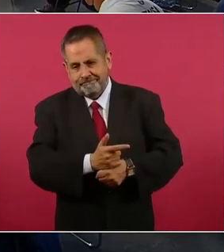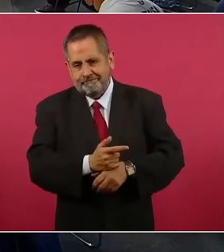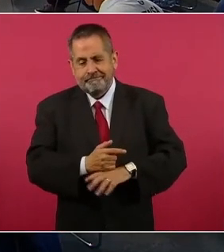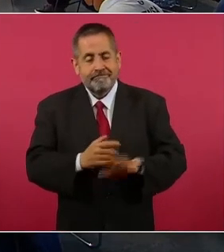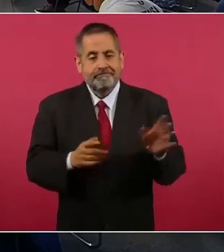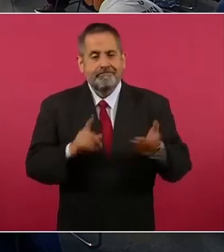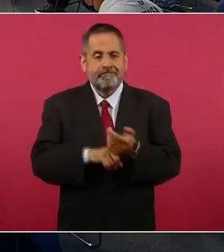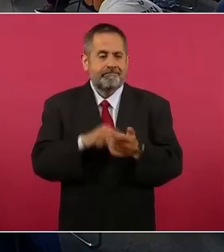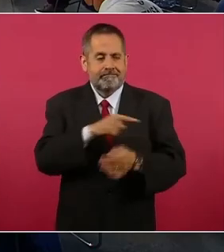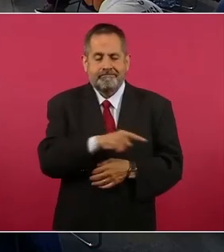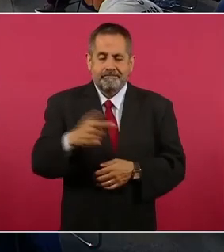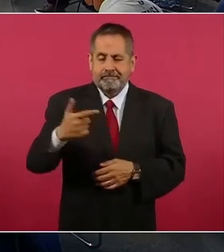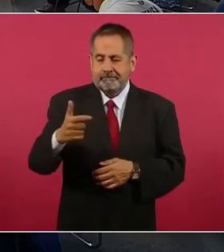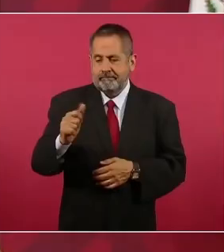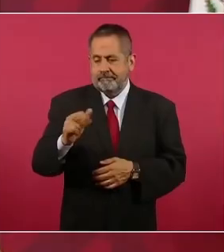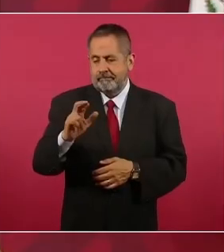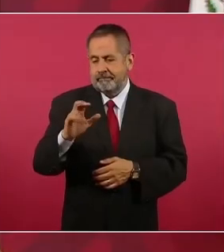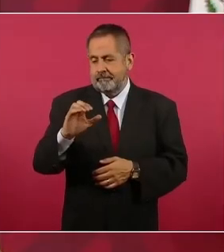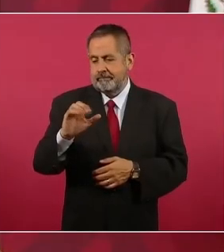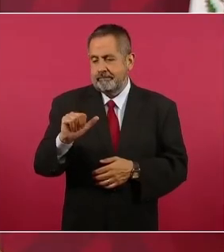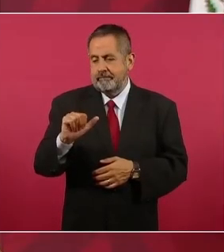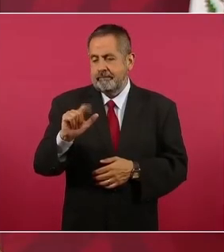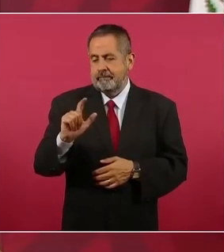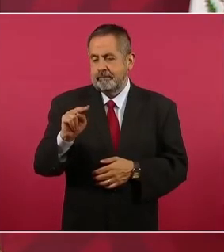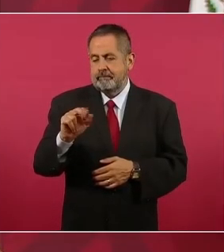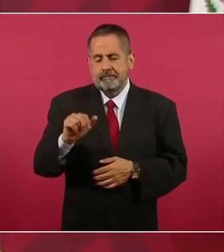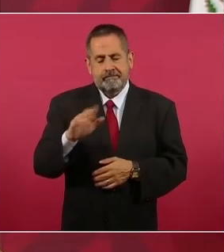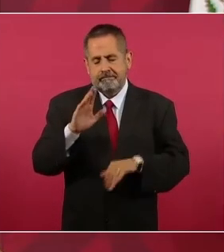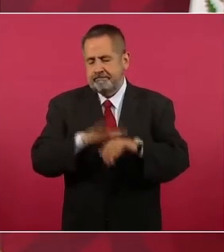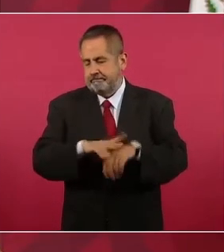es el de García Luna.